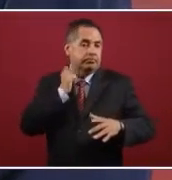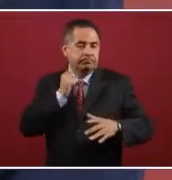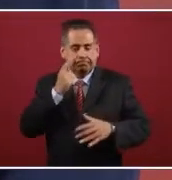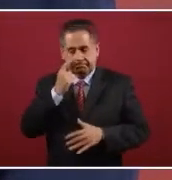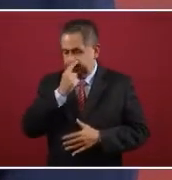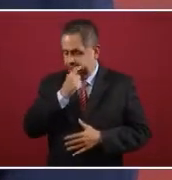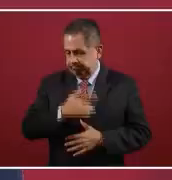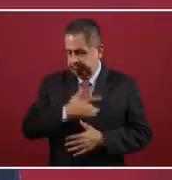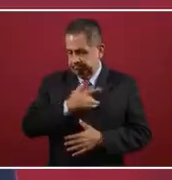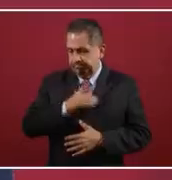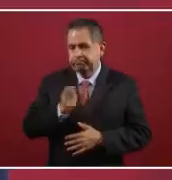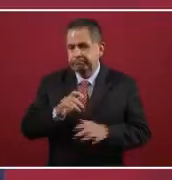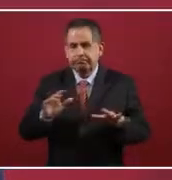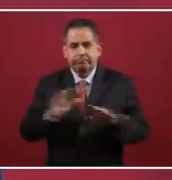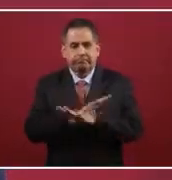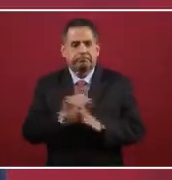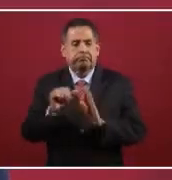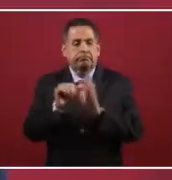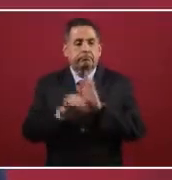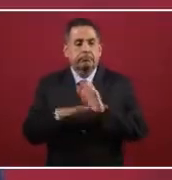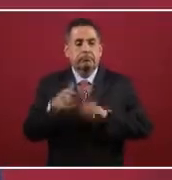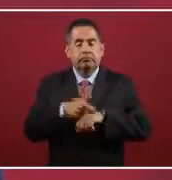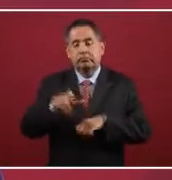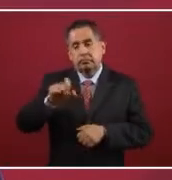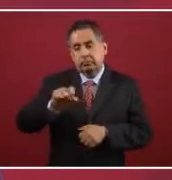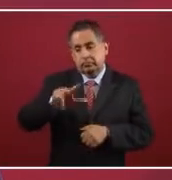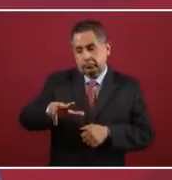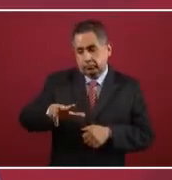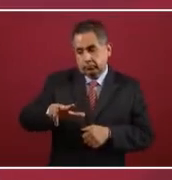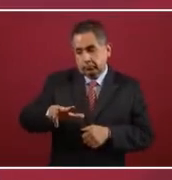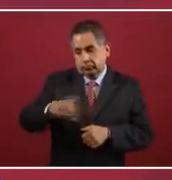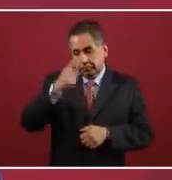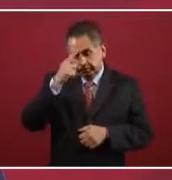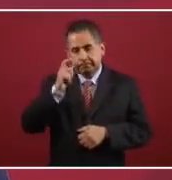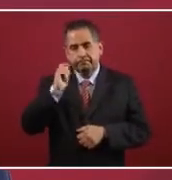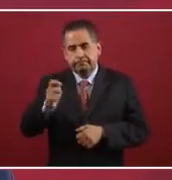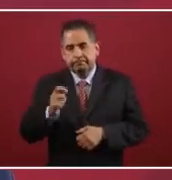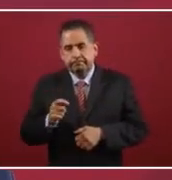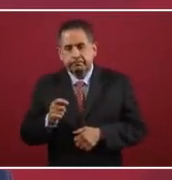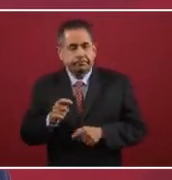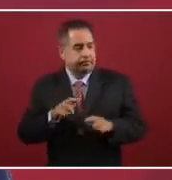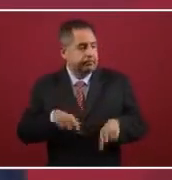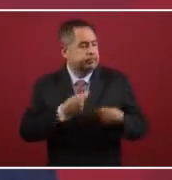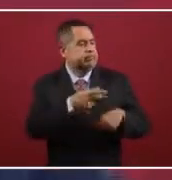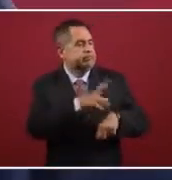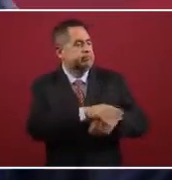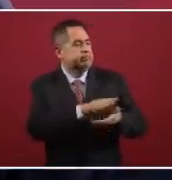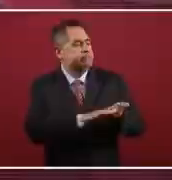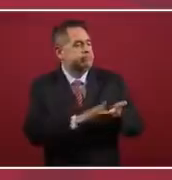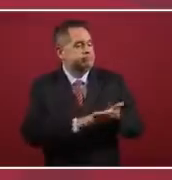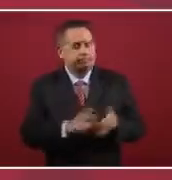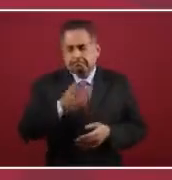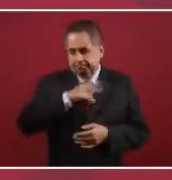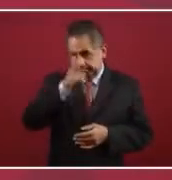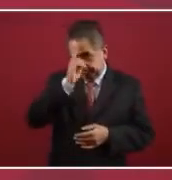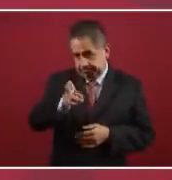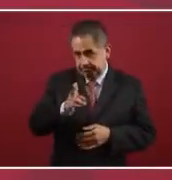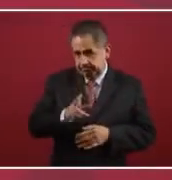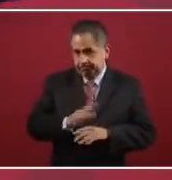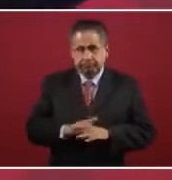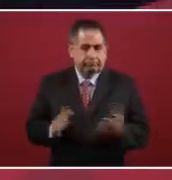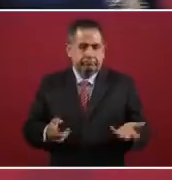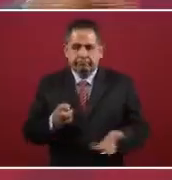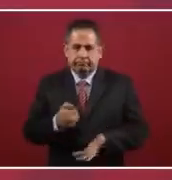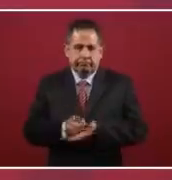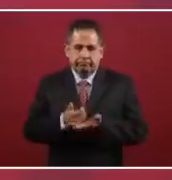el que se reforme el artículo 28 para que queden prohibidas las condonaciones. Eso nos va a